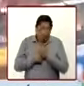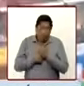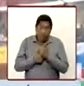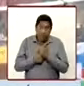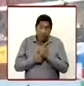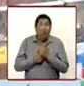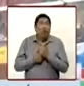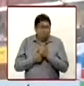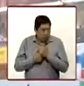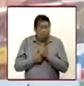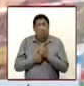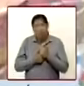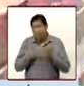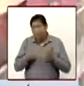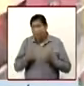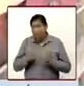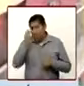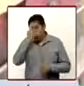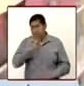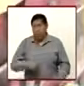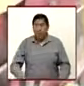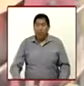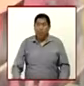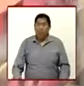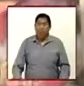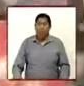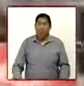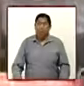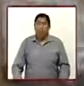libros? Sí, también, sí.